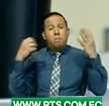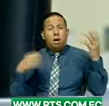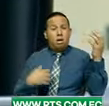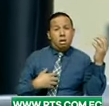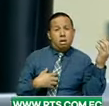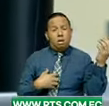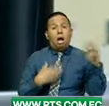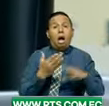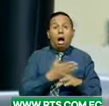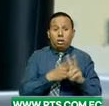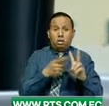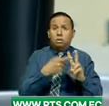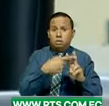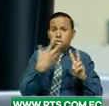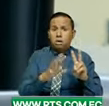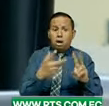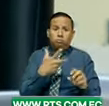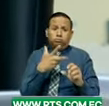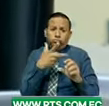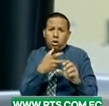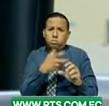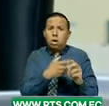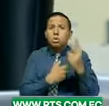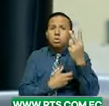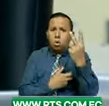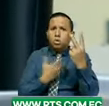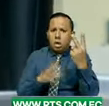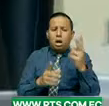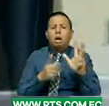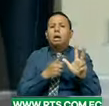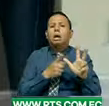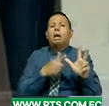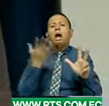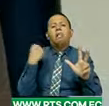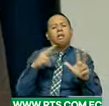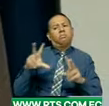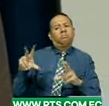2 dosis y una persona que no quiso recibir la vacuna.